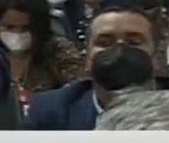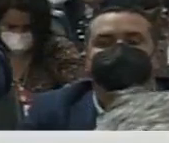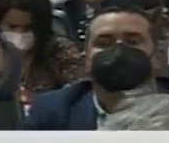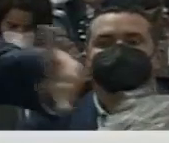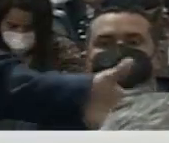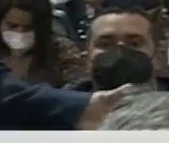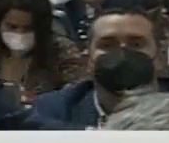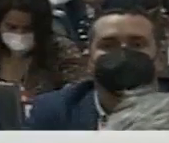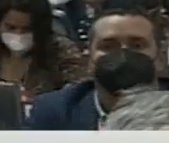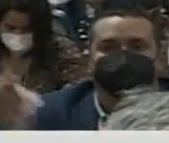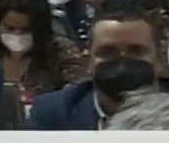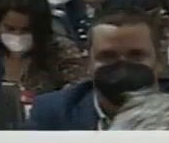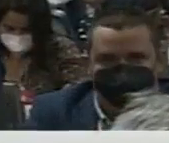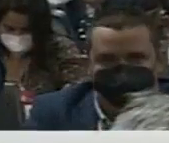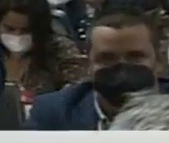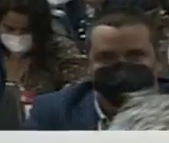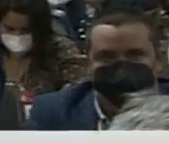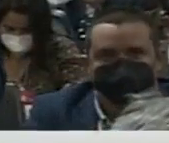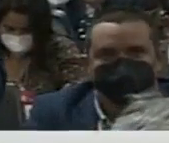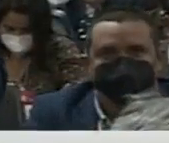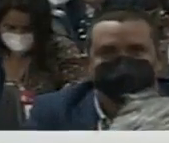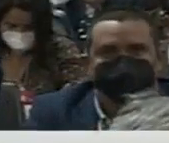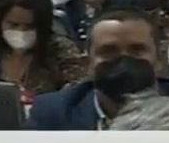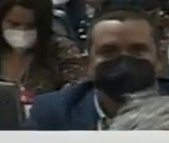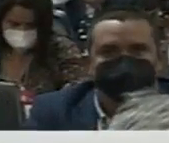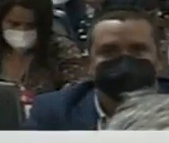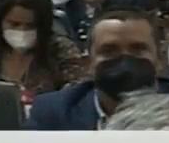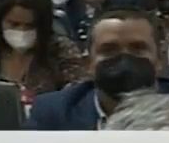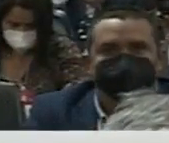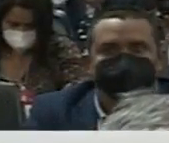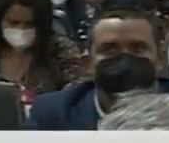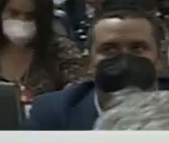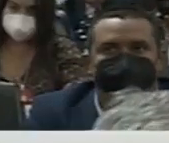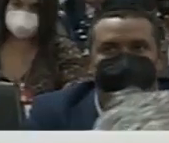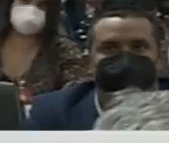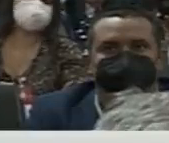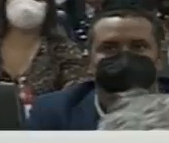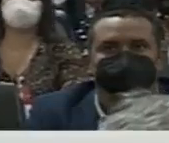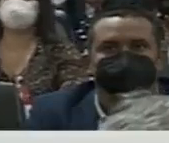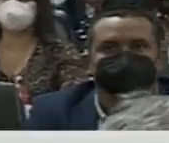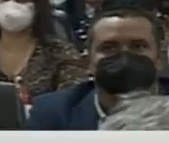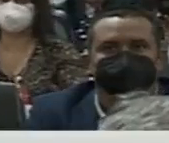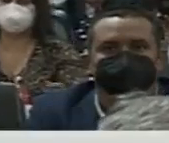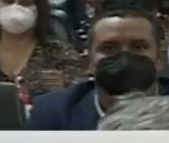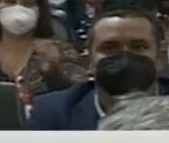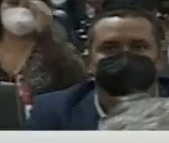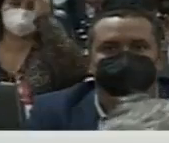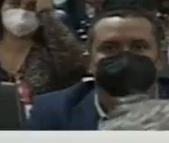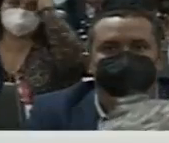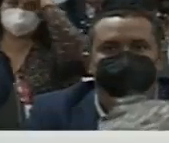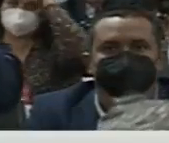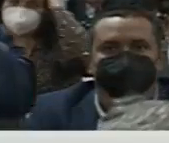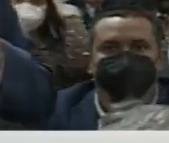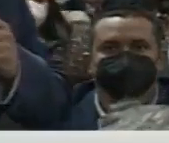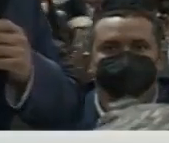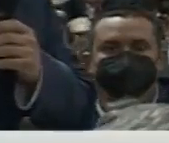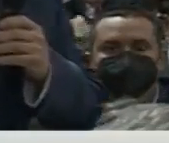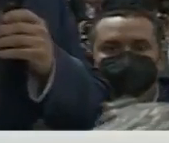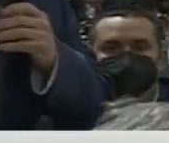diferencias, urge en el país precisamente una ética política que nos permita a